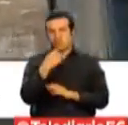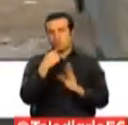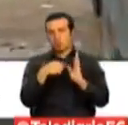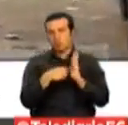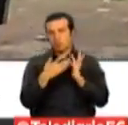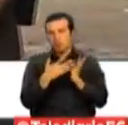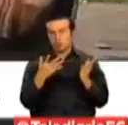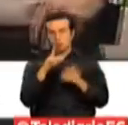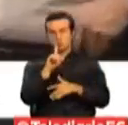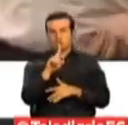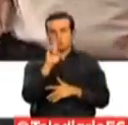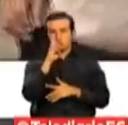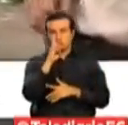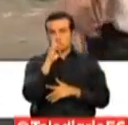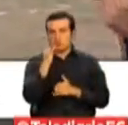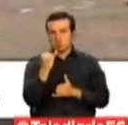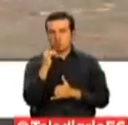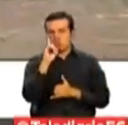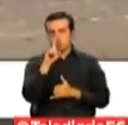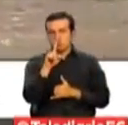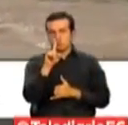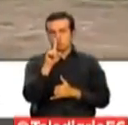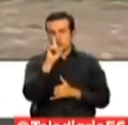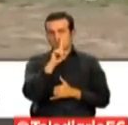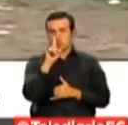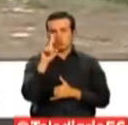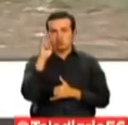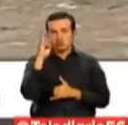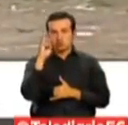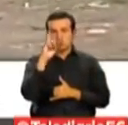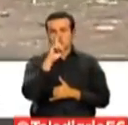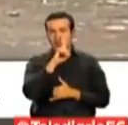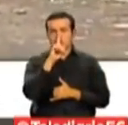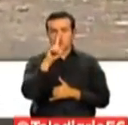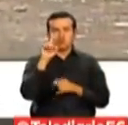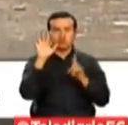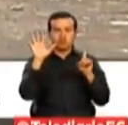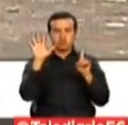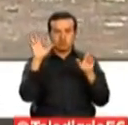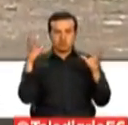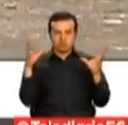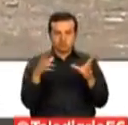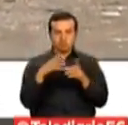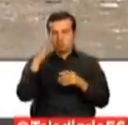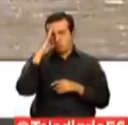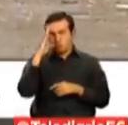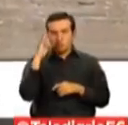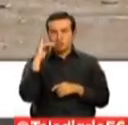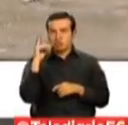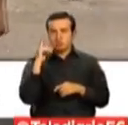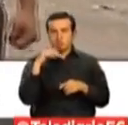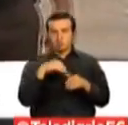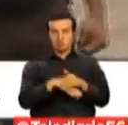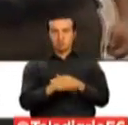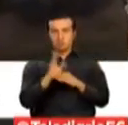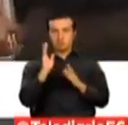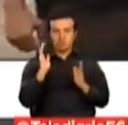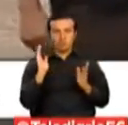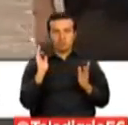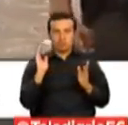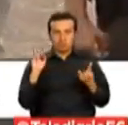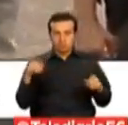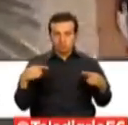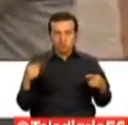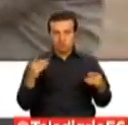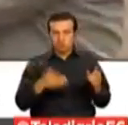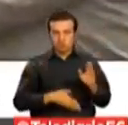estamos en esta línea 116, un funcionario de la policía sube aleatoriamente. No es decir que realiza